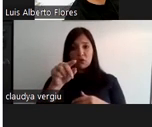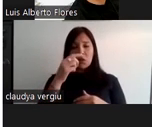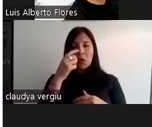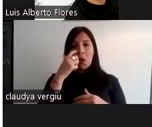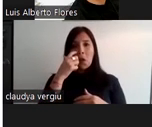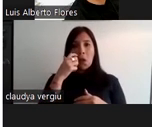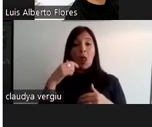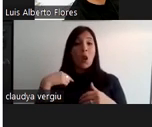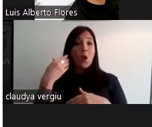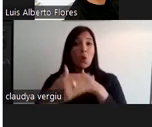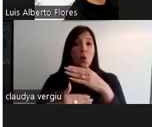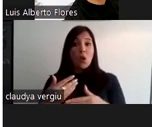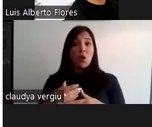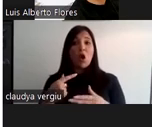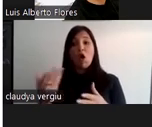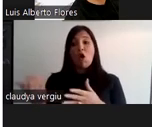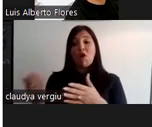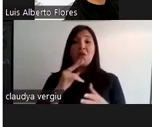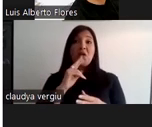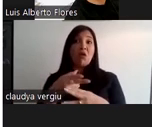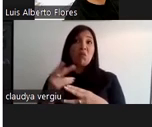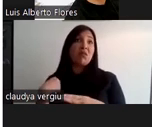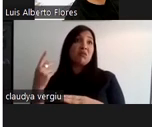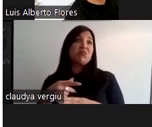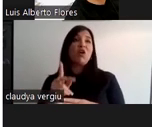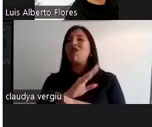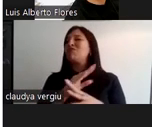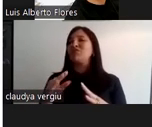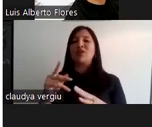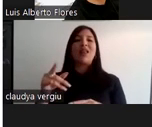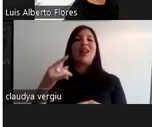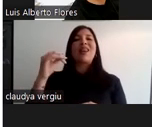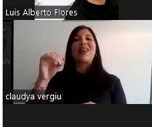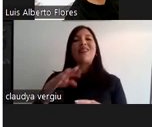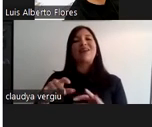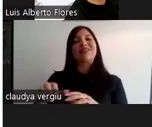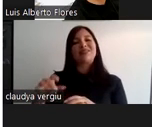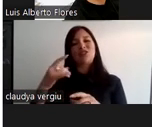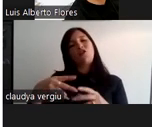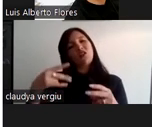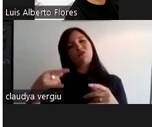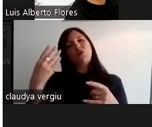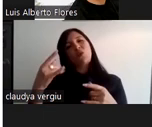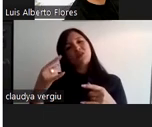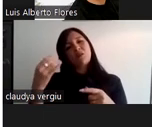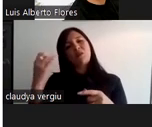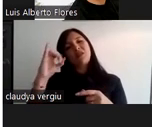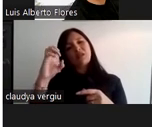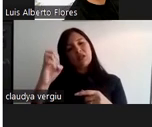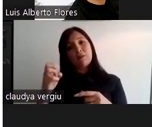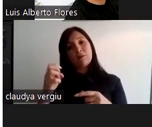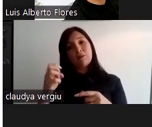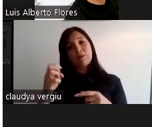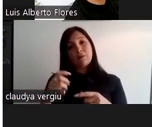que luego ellos o nos van a recomendar o no van a sepultar a través de las redes sociales muchas veces es por ello que se debe